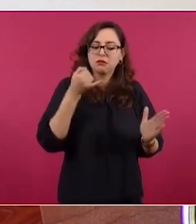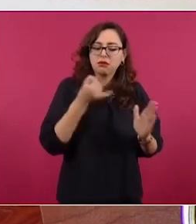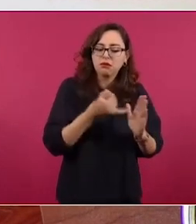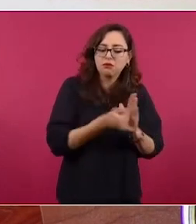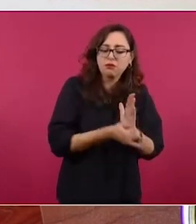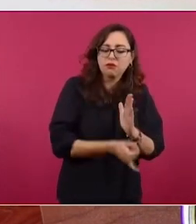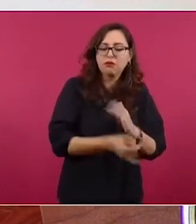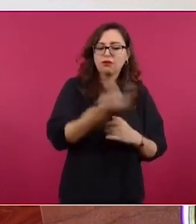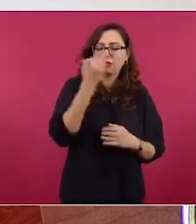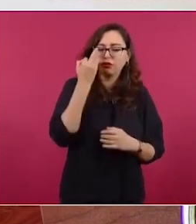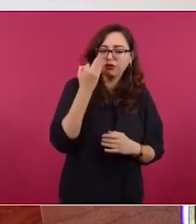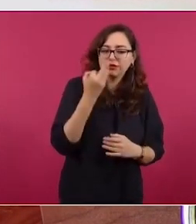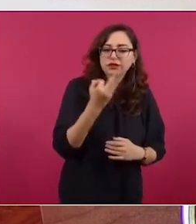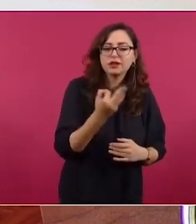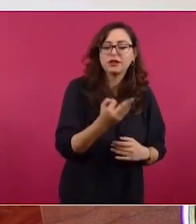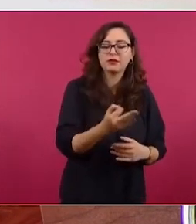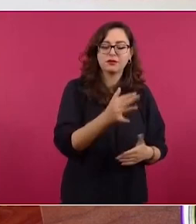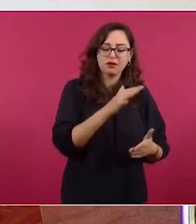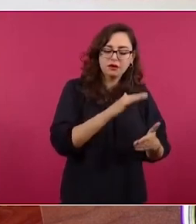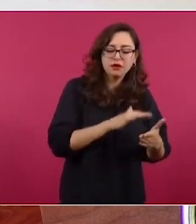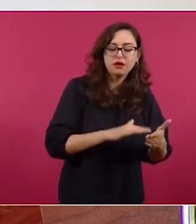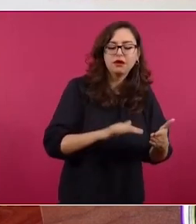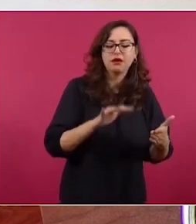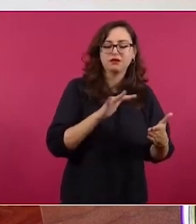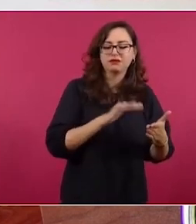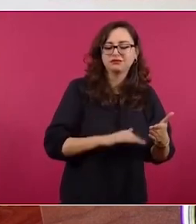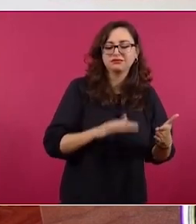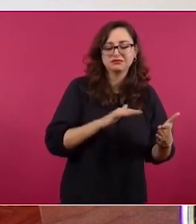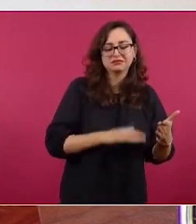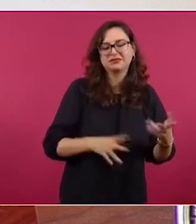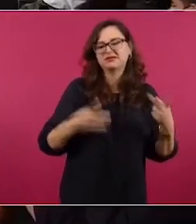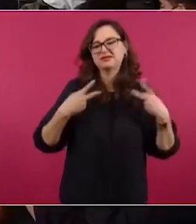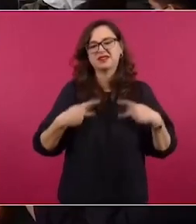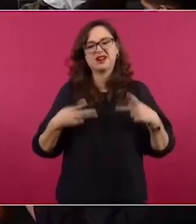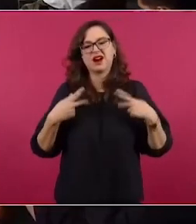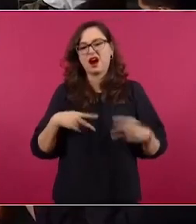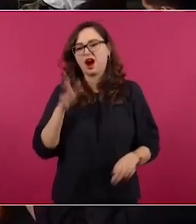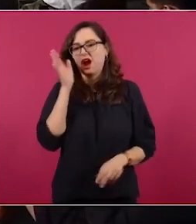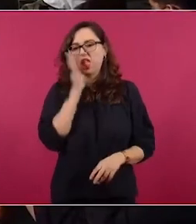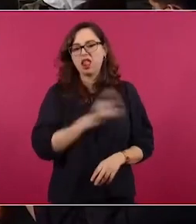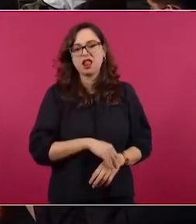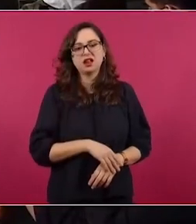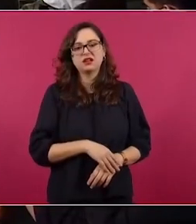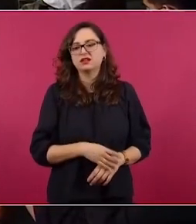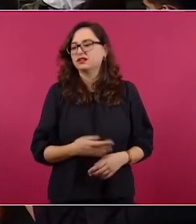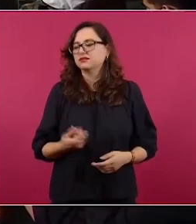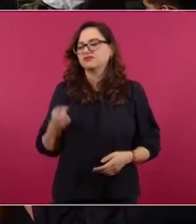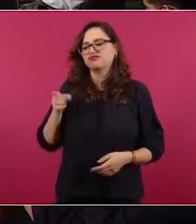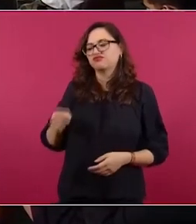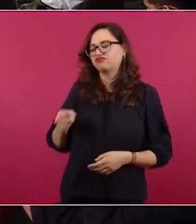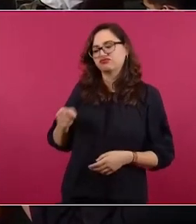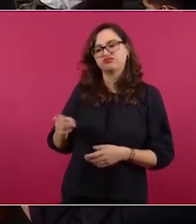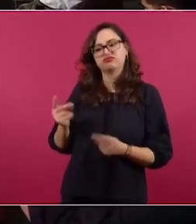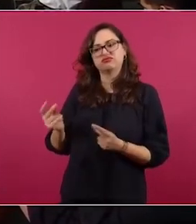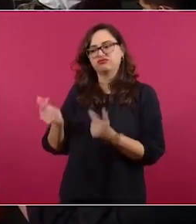Y el libro requiere tiempo, pero también tiene cosas